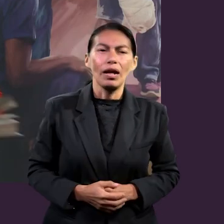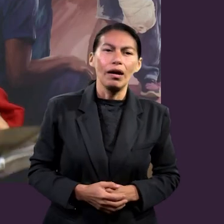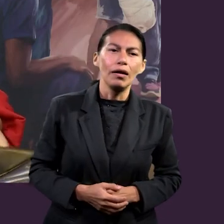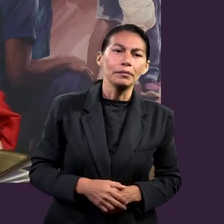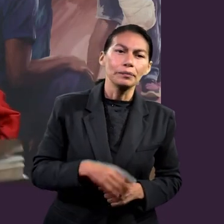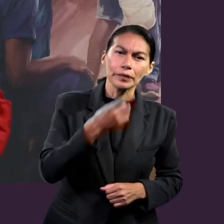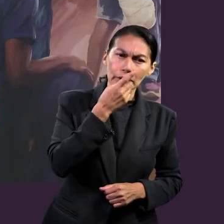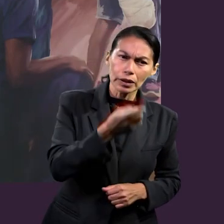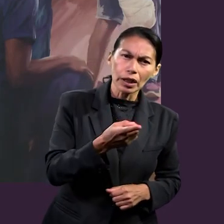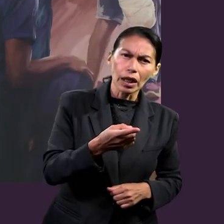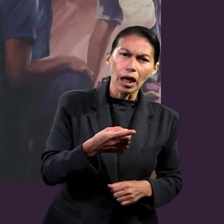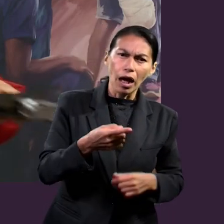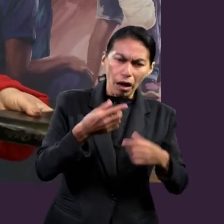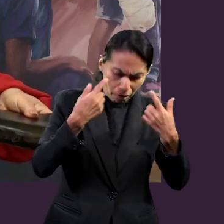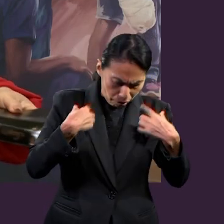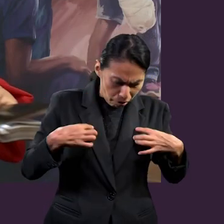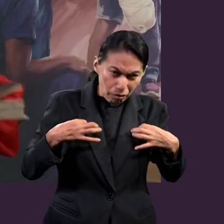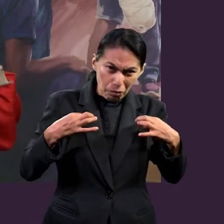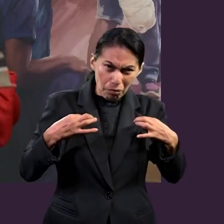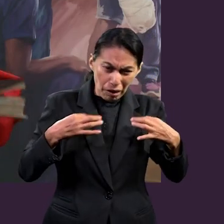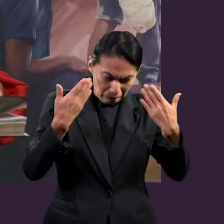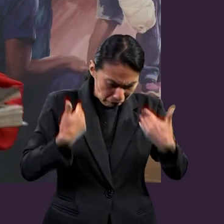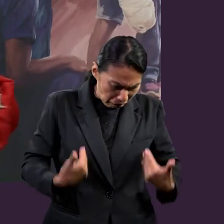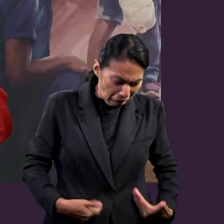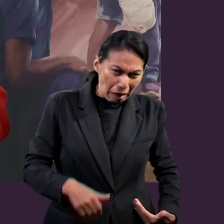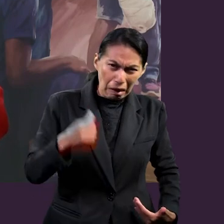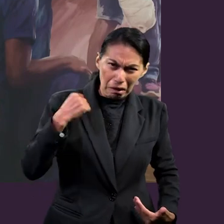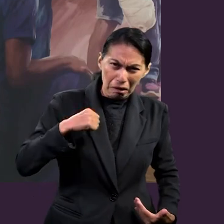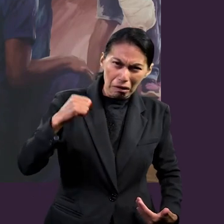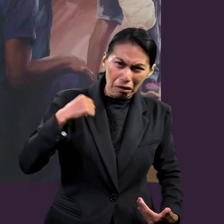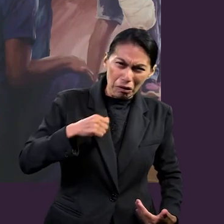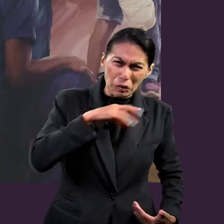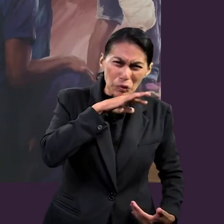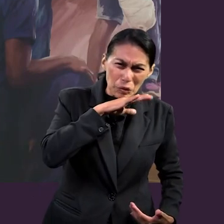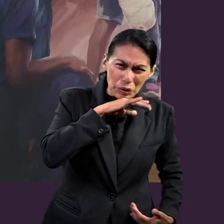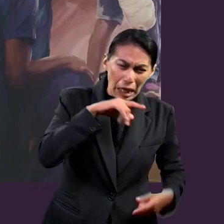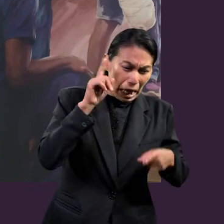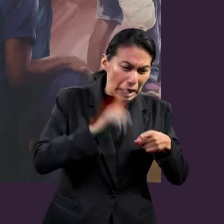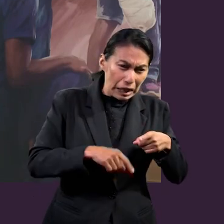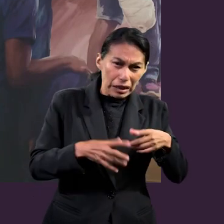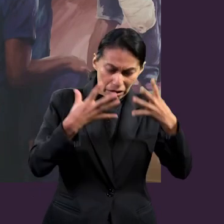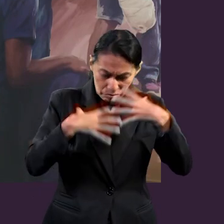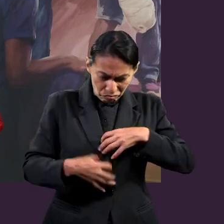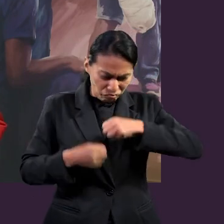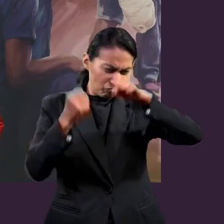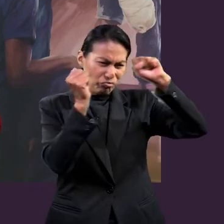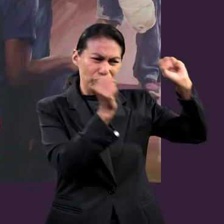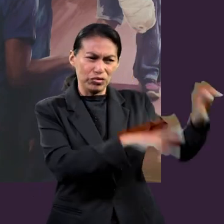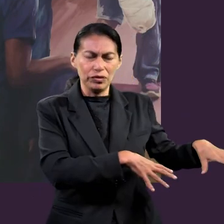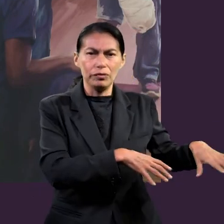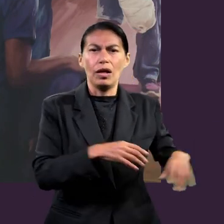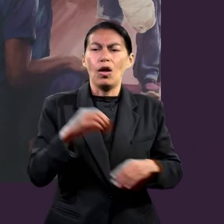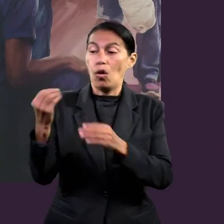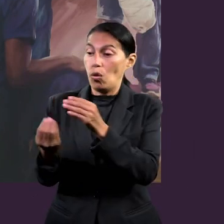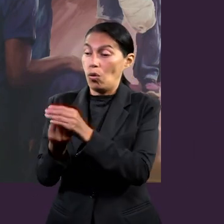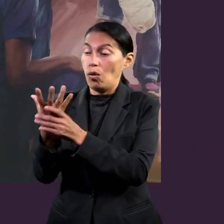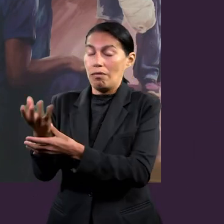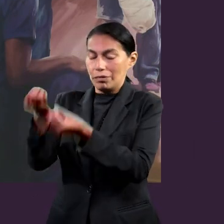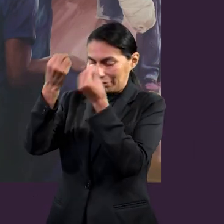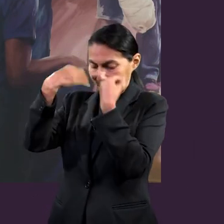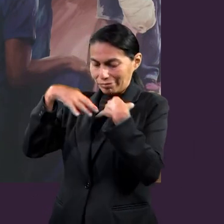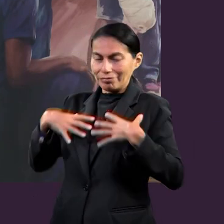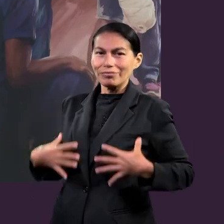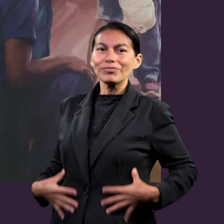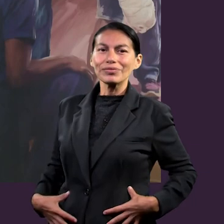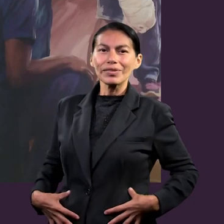despójate, como le dices tú, despójate de tu ropa antigua y cómprate una. Es como que si solo tuviéramos un vestido nosotros y ya